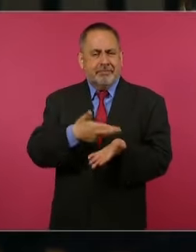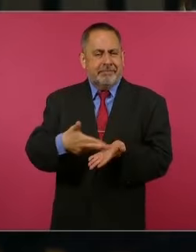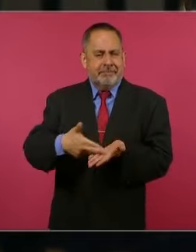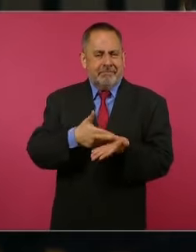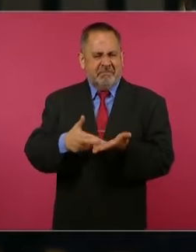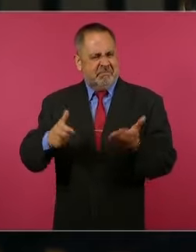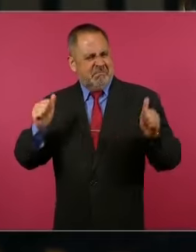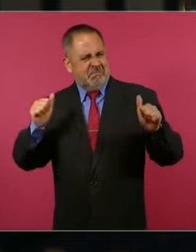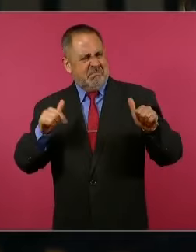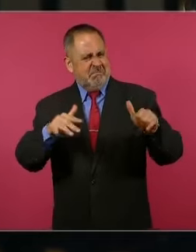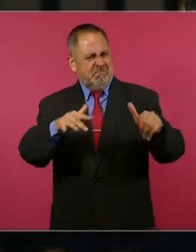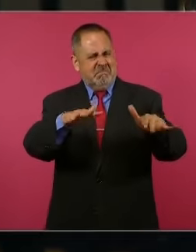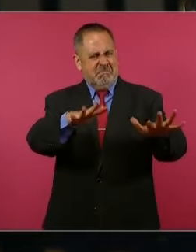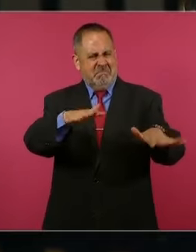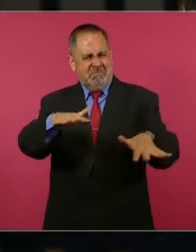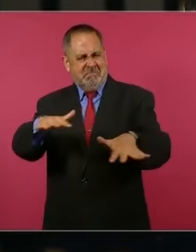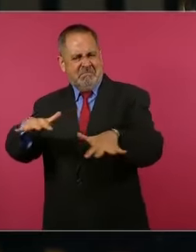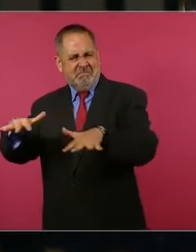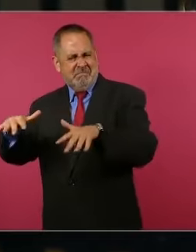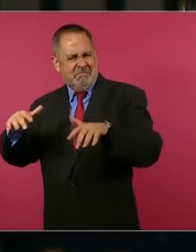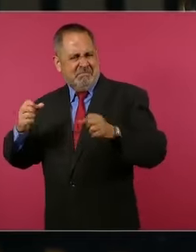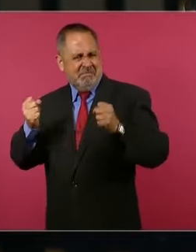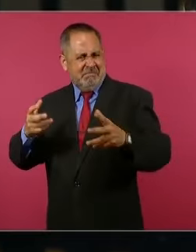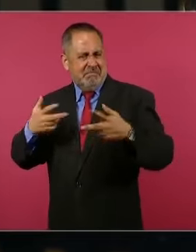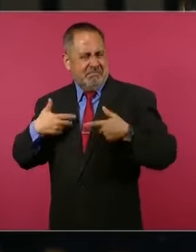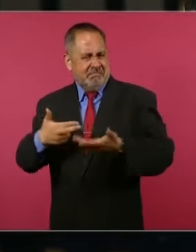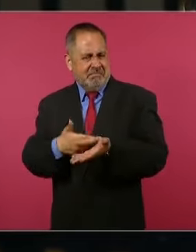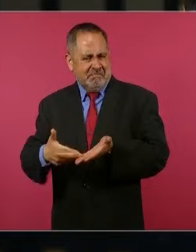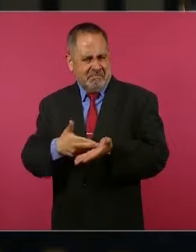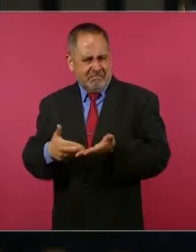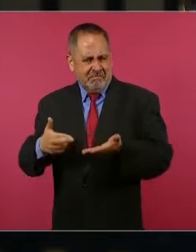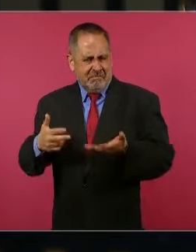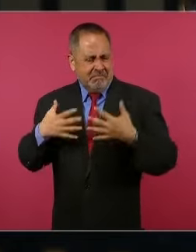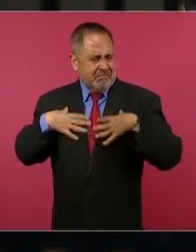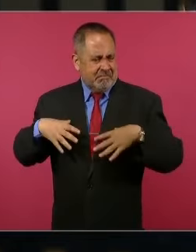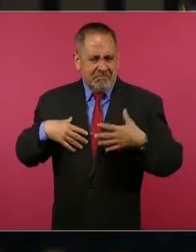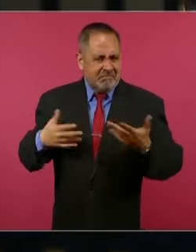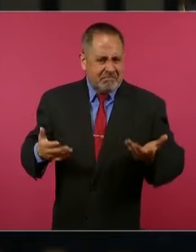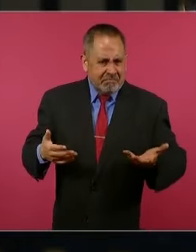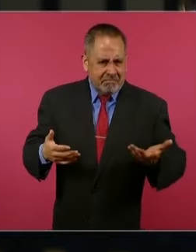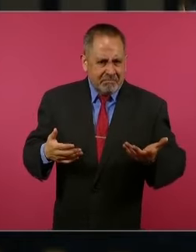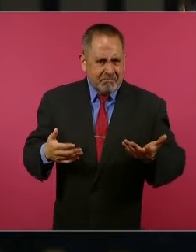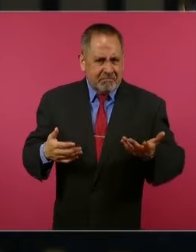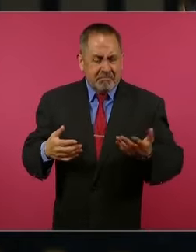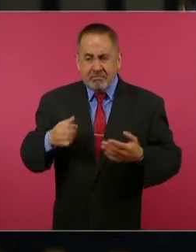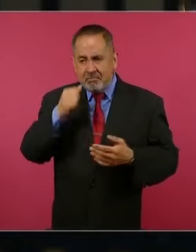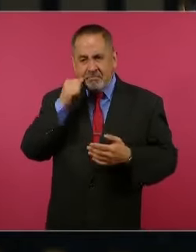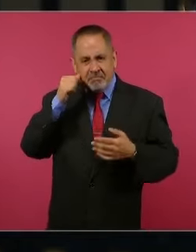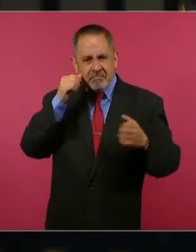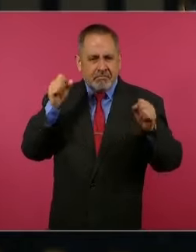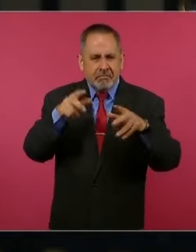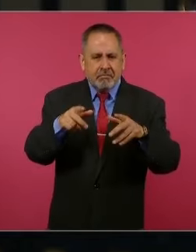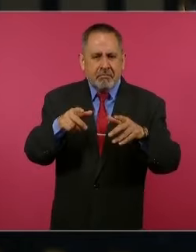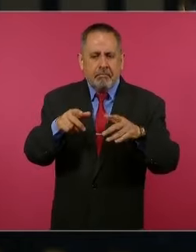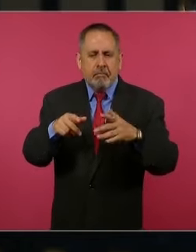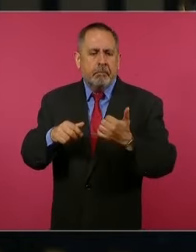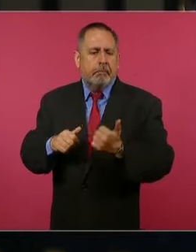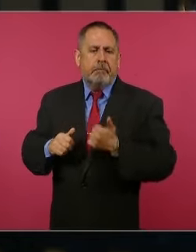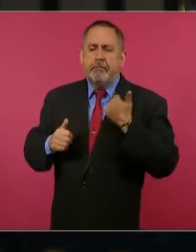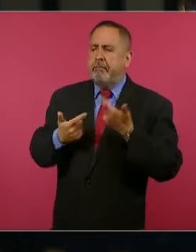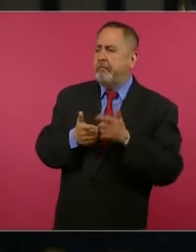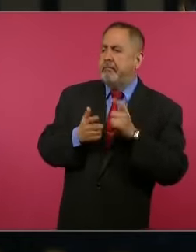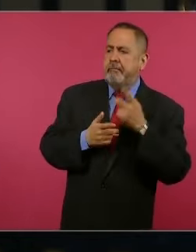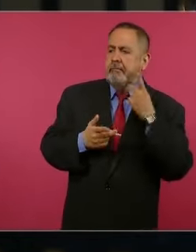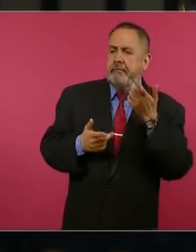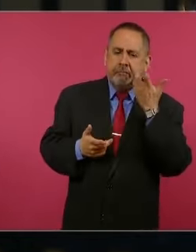esta este movimiento que Aparentemente empezó siendo ciudadano y terminó siendo un evento partidista y